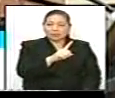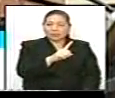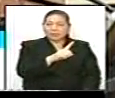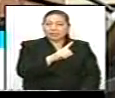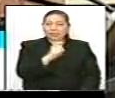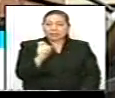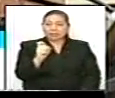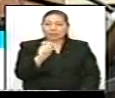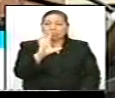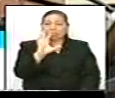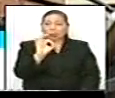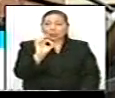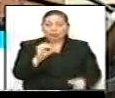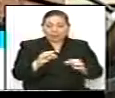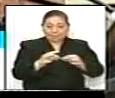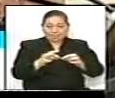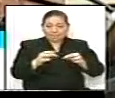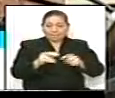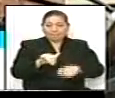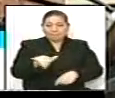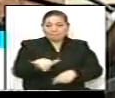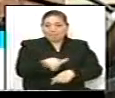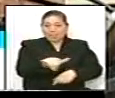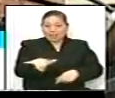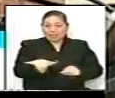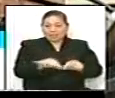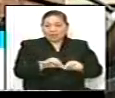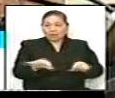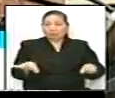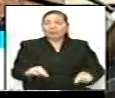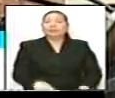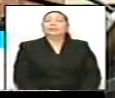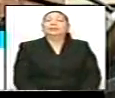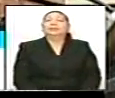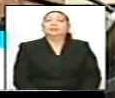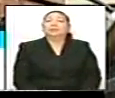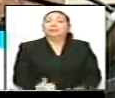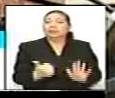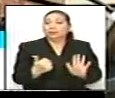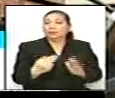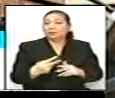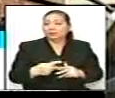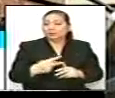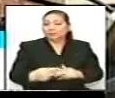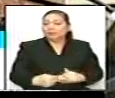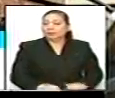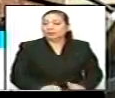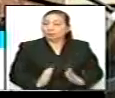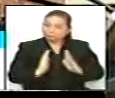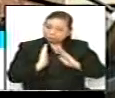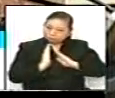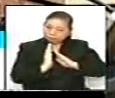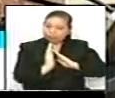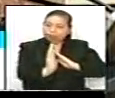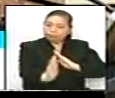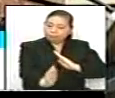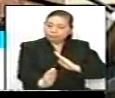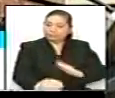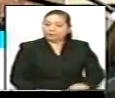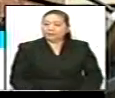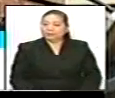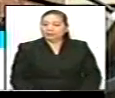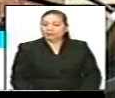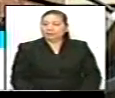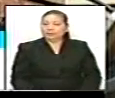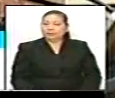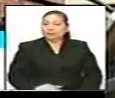150 metros de ancho que permitiera ese trabajo. Eso se hizo en 6 kilómetros de longitud. El hecho